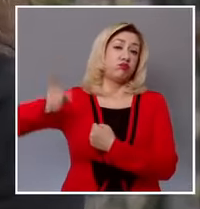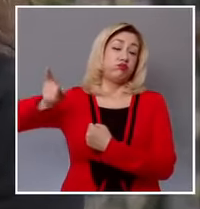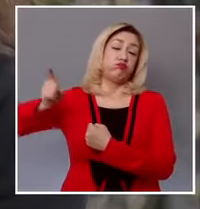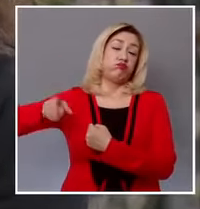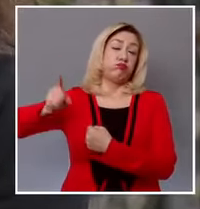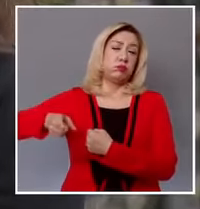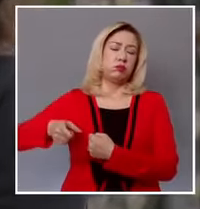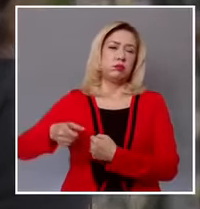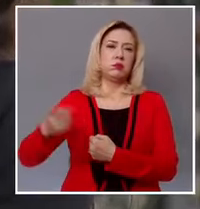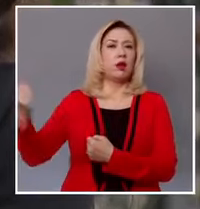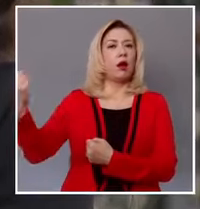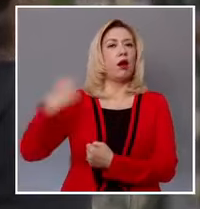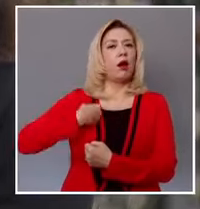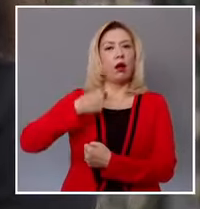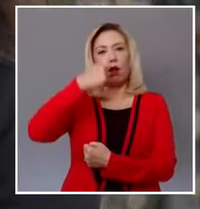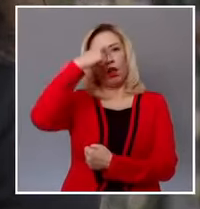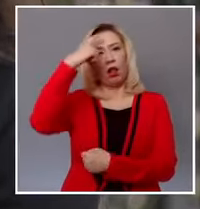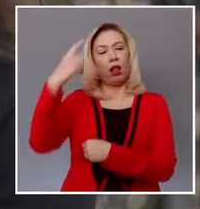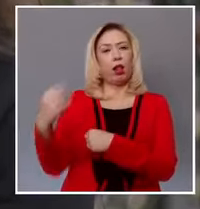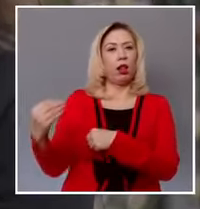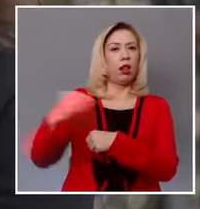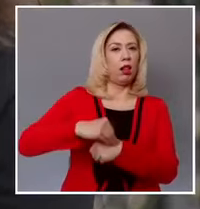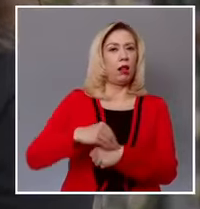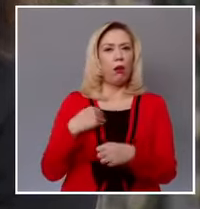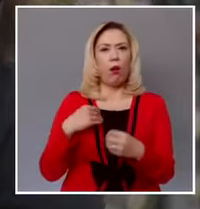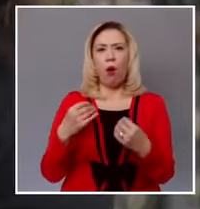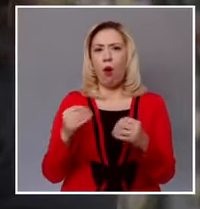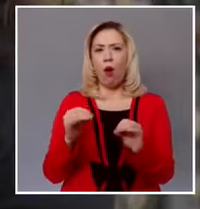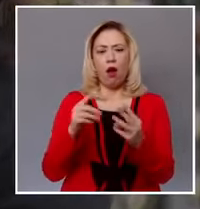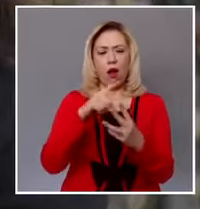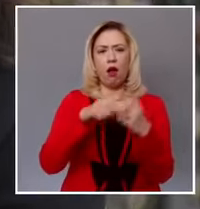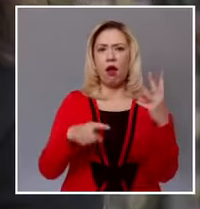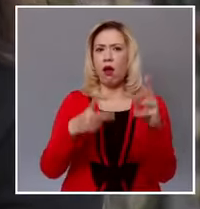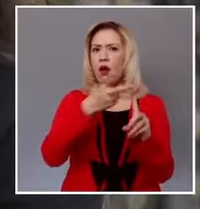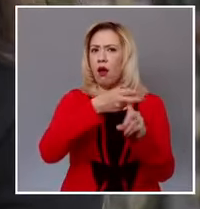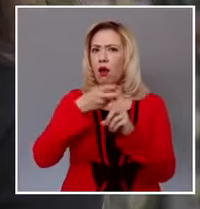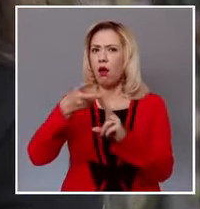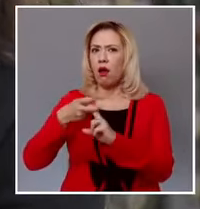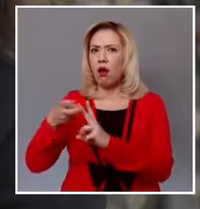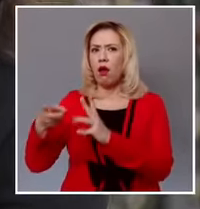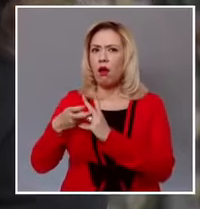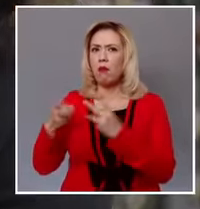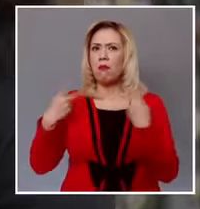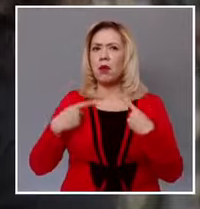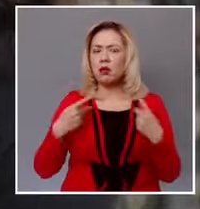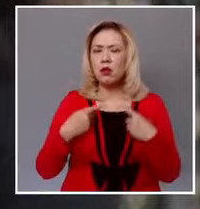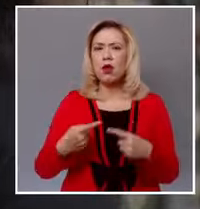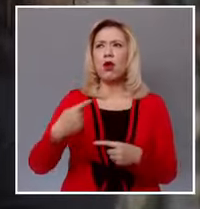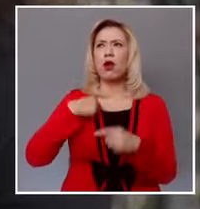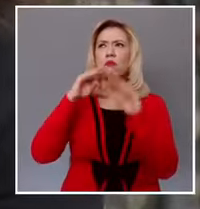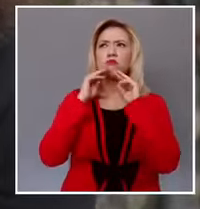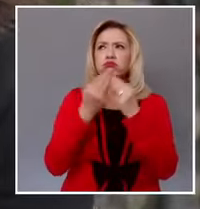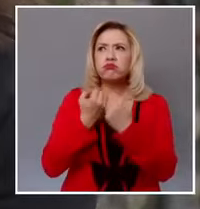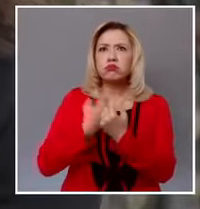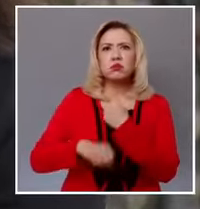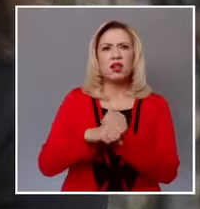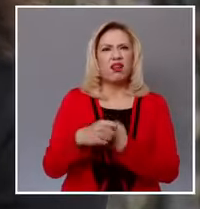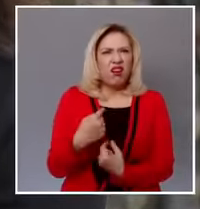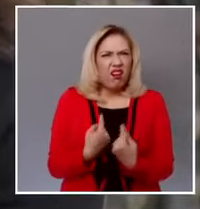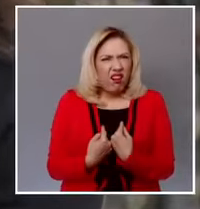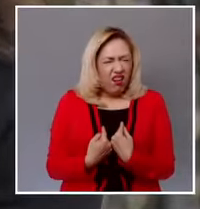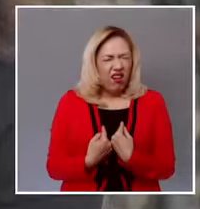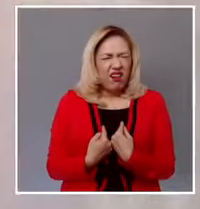fabricaron secuestros, 3 secuestros y que delincuencia organizada, lo cual obviamente